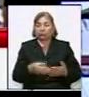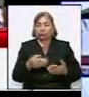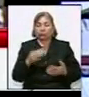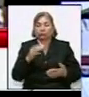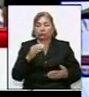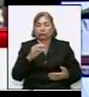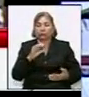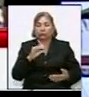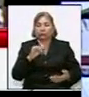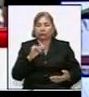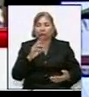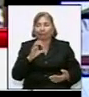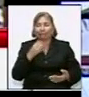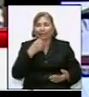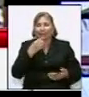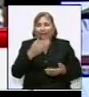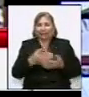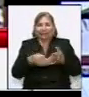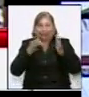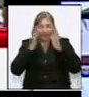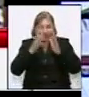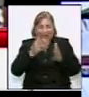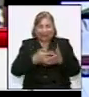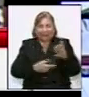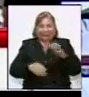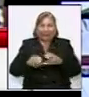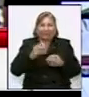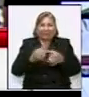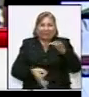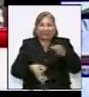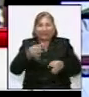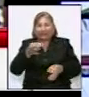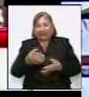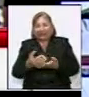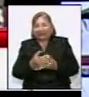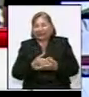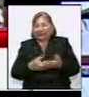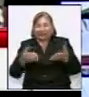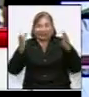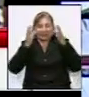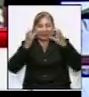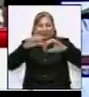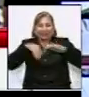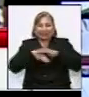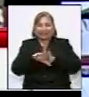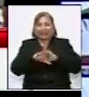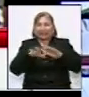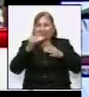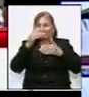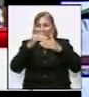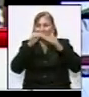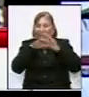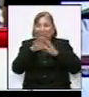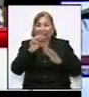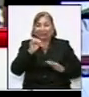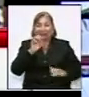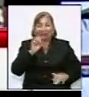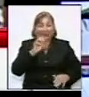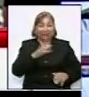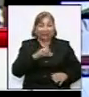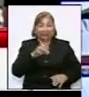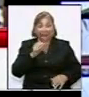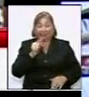civil para acelerar la atención de los procesos judiciales de acuerdo a la fecha de ingreso la mesa de partes según busca